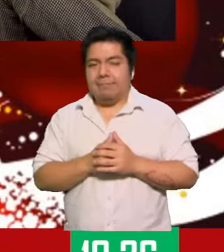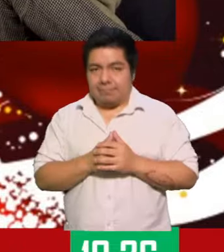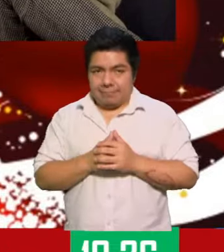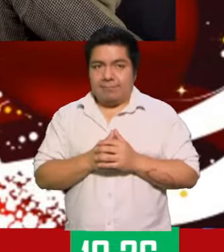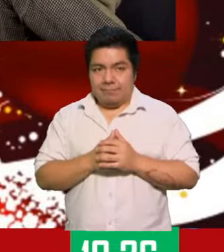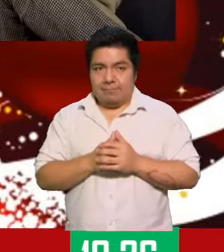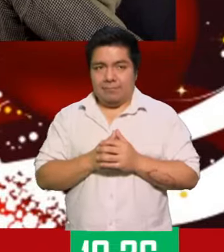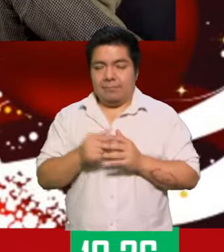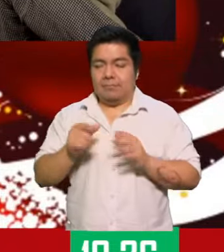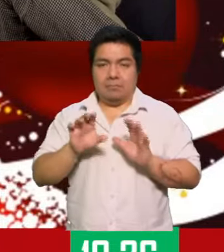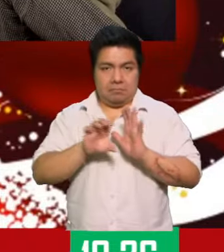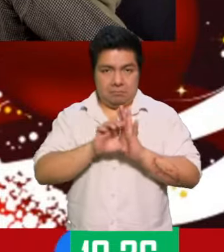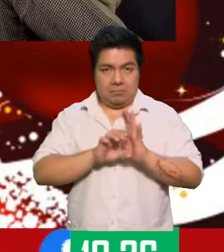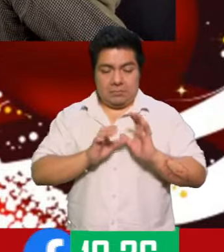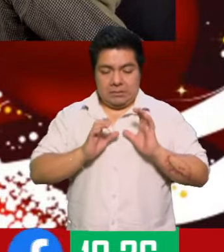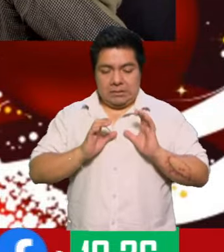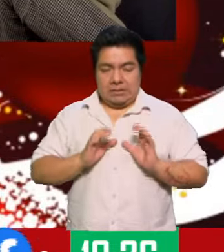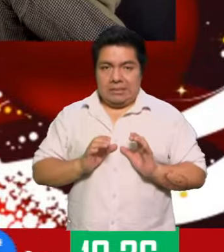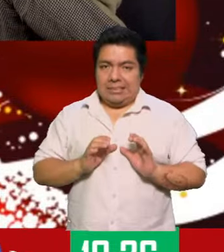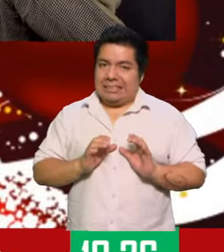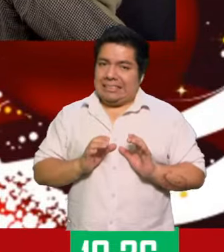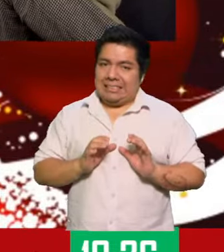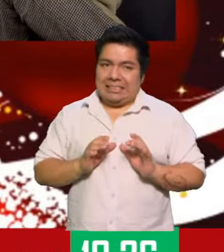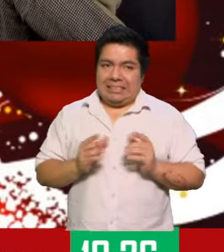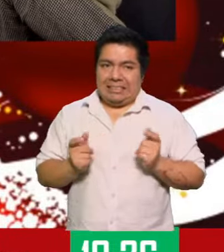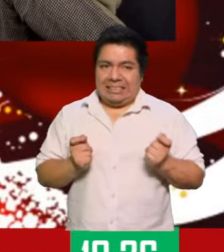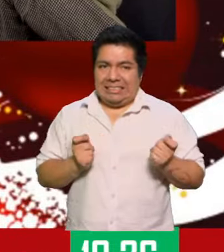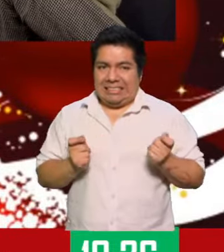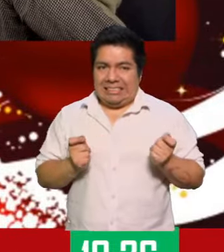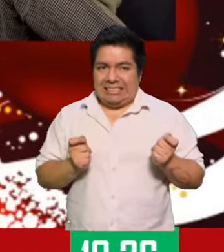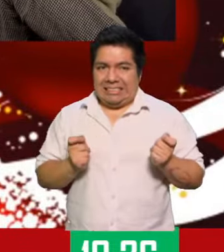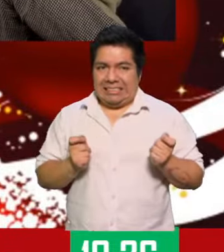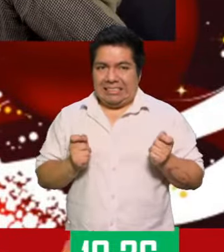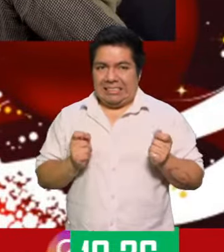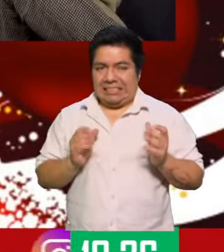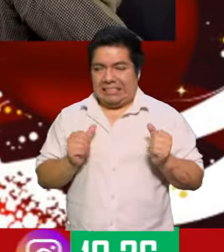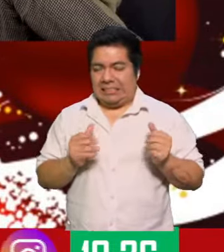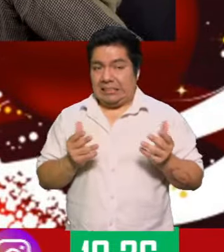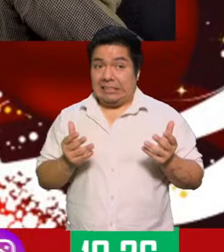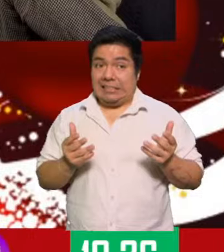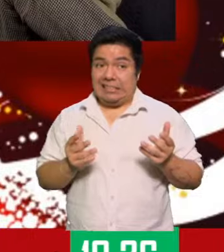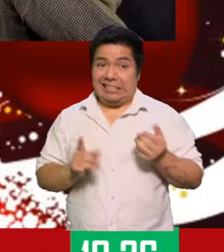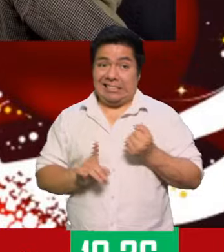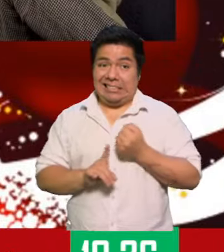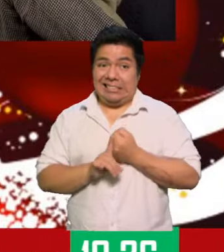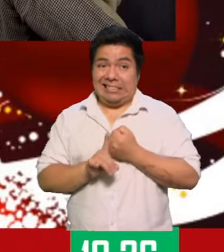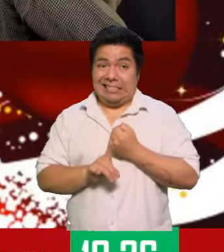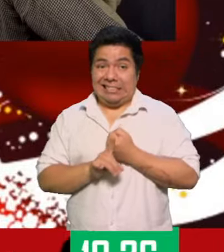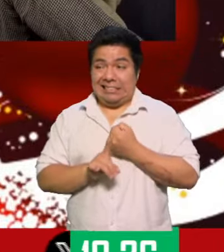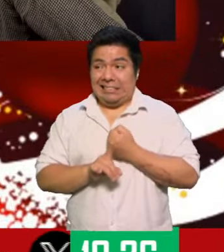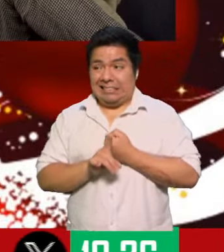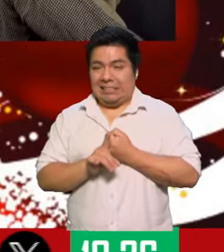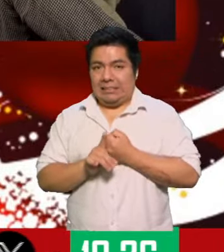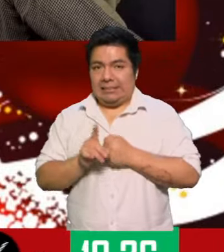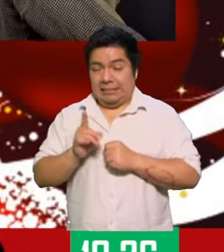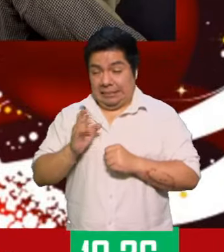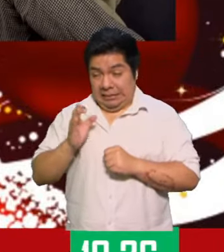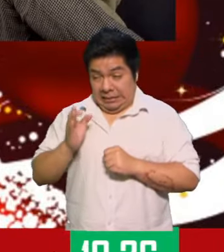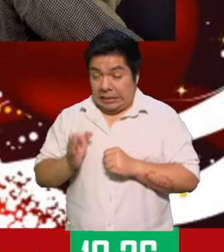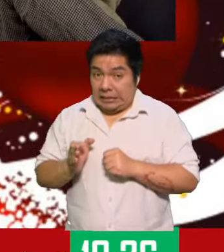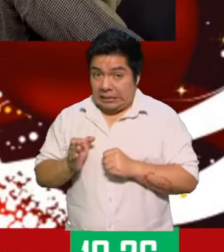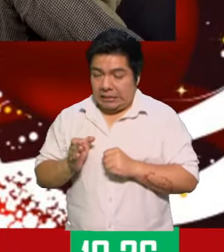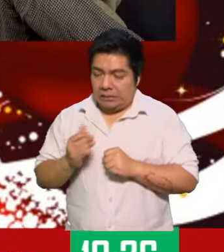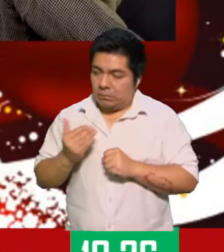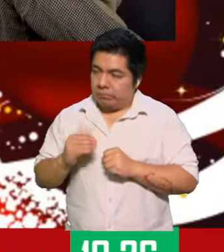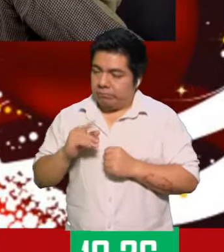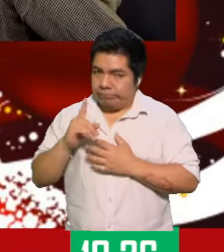Cuando sabes que el cuerpo ya no te va a responder qué lata pero aceptarlo ha de ser difícil